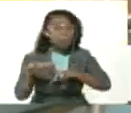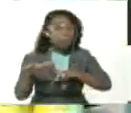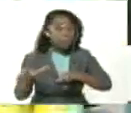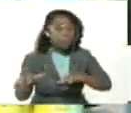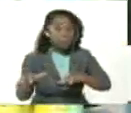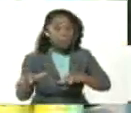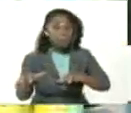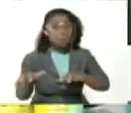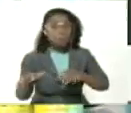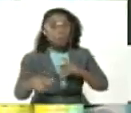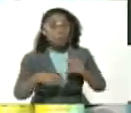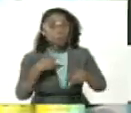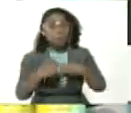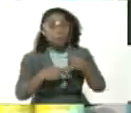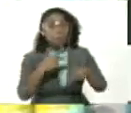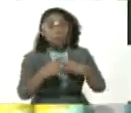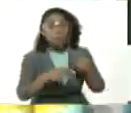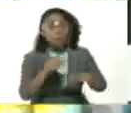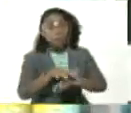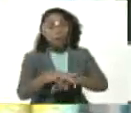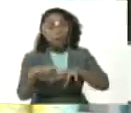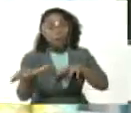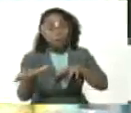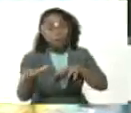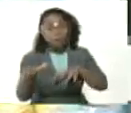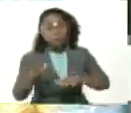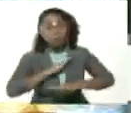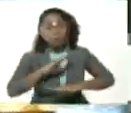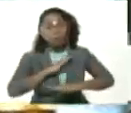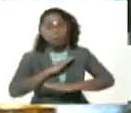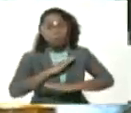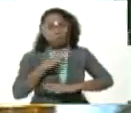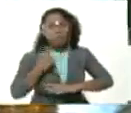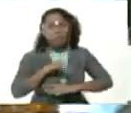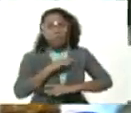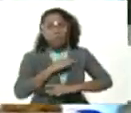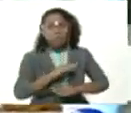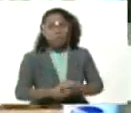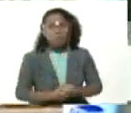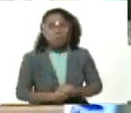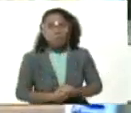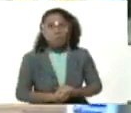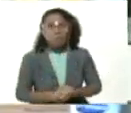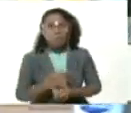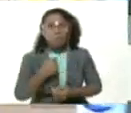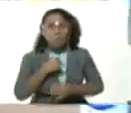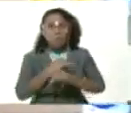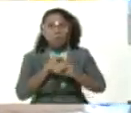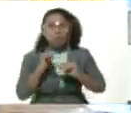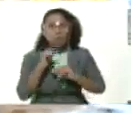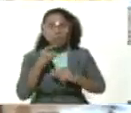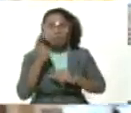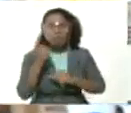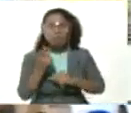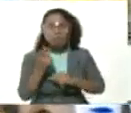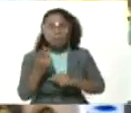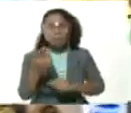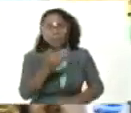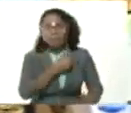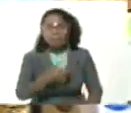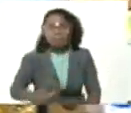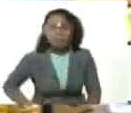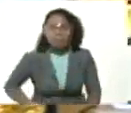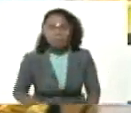a mayor producción, mayor suma de bienestar es para todos. Y voy a terminar con este lema,